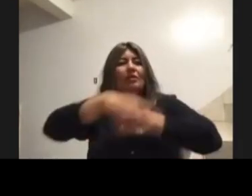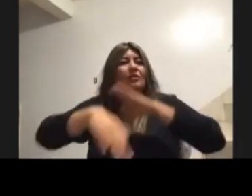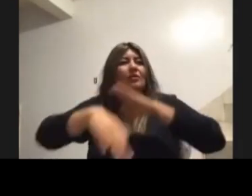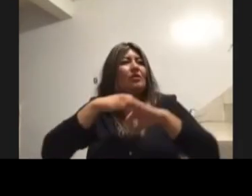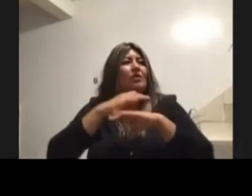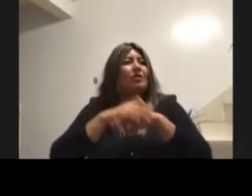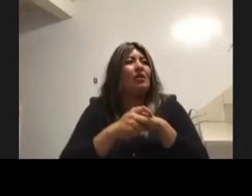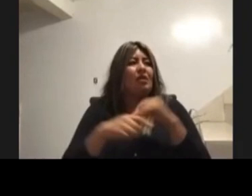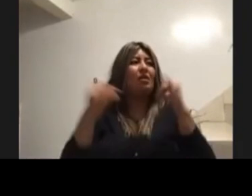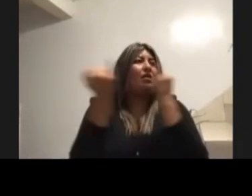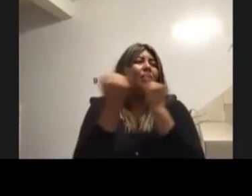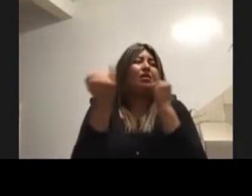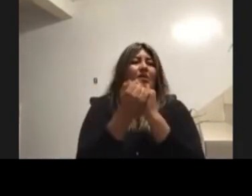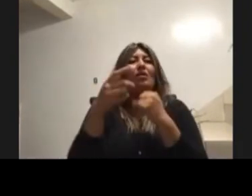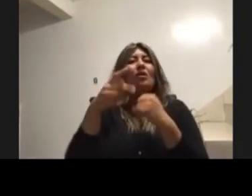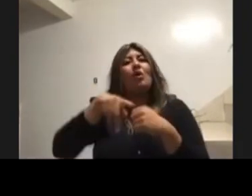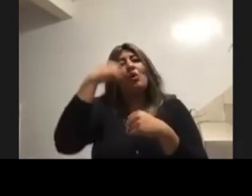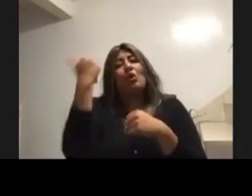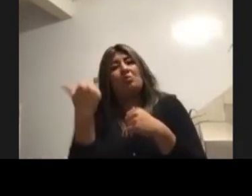renta intermedia.